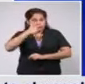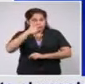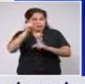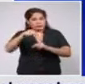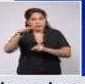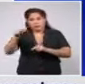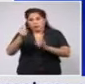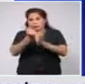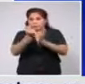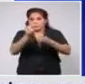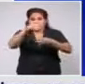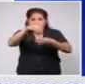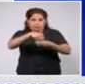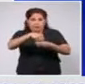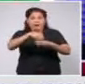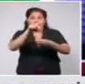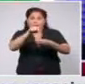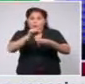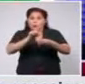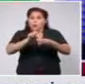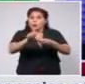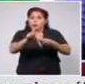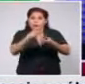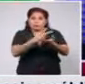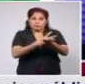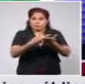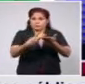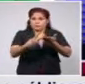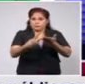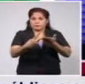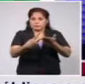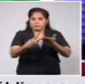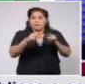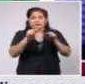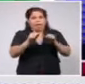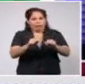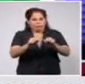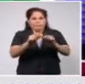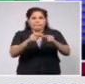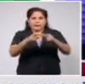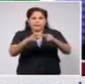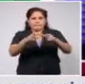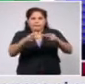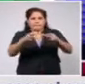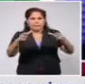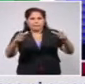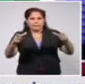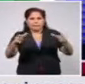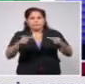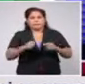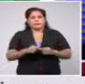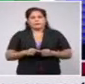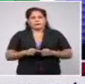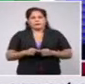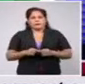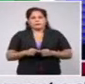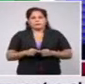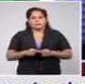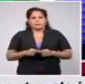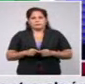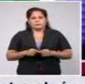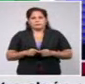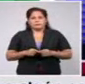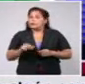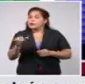confirmados en los últimos 15 días, pues tienen las tasas más elevadas de Cuba y